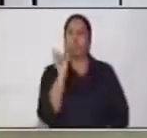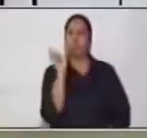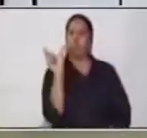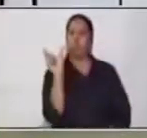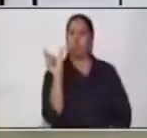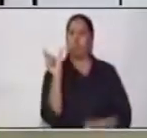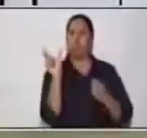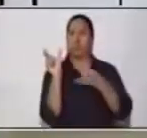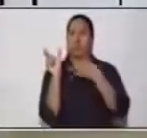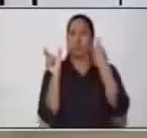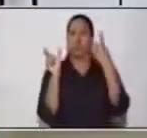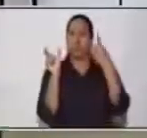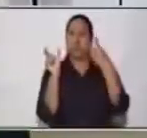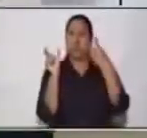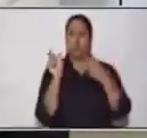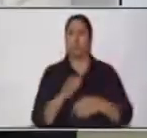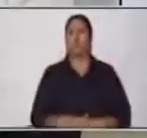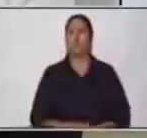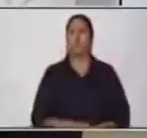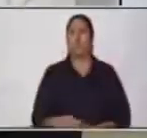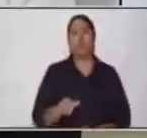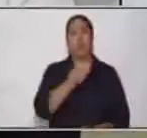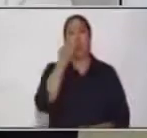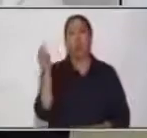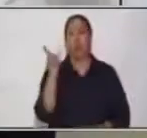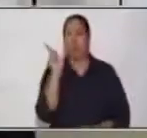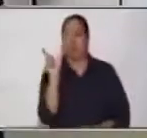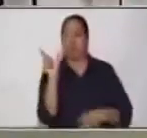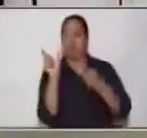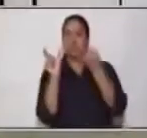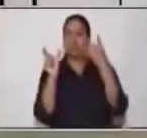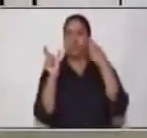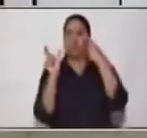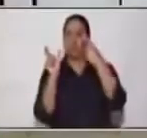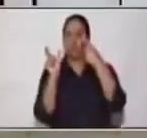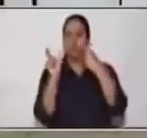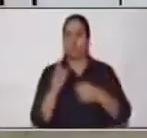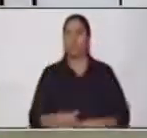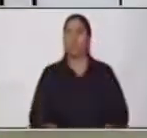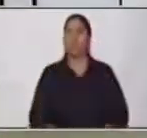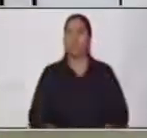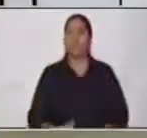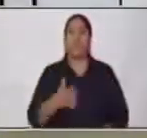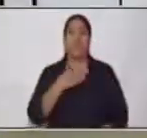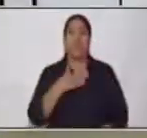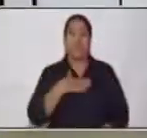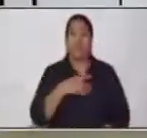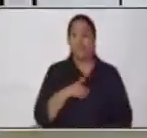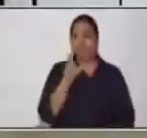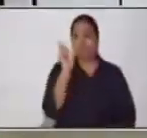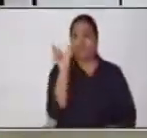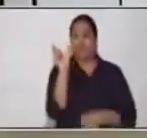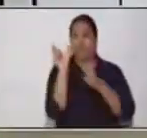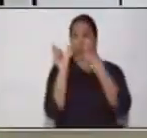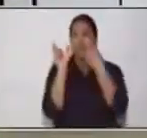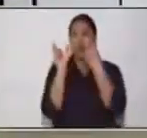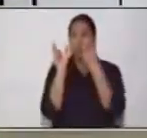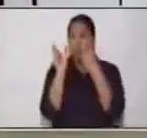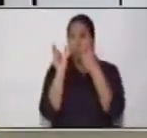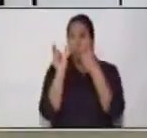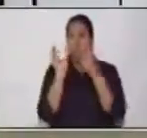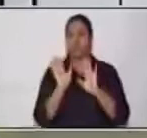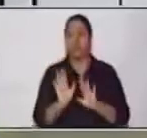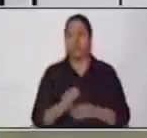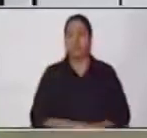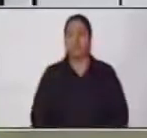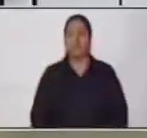mi ecuación 2, y acá también tengo yo mi ecuación 1. Entonces, en mi ecuación 2, yo voy a venir y